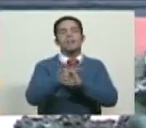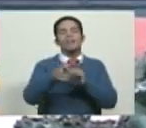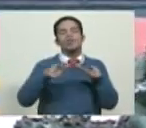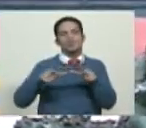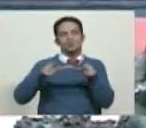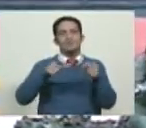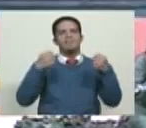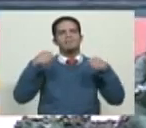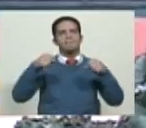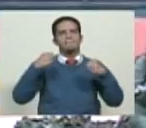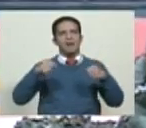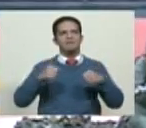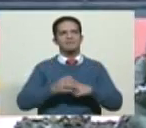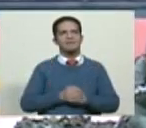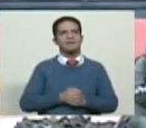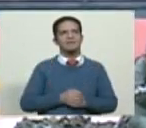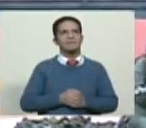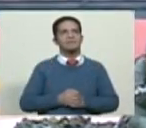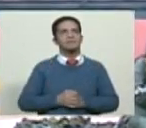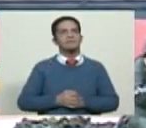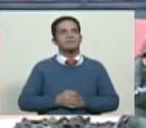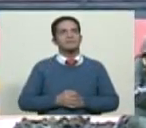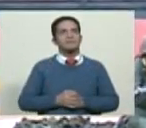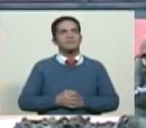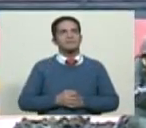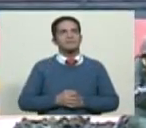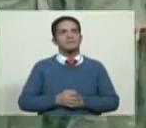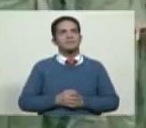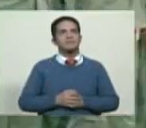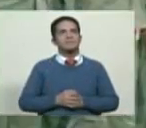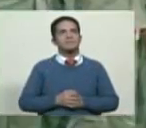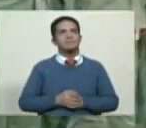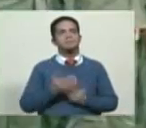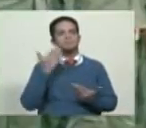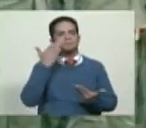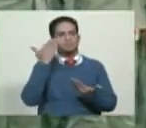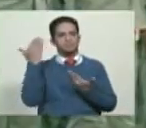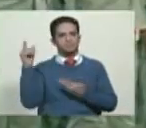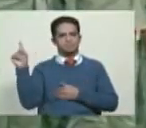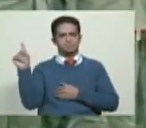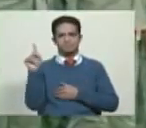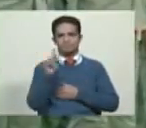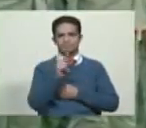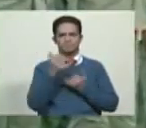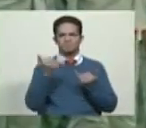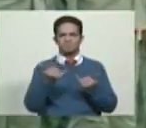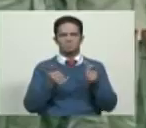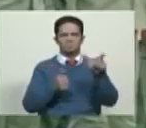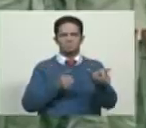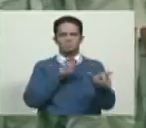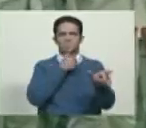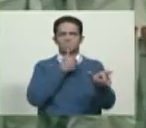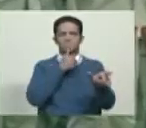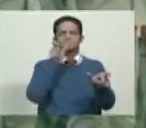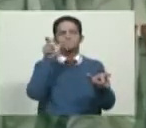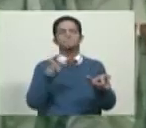Mecanizada, general en jefe Libertador Simón Bolívar, el ciudadano Nicolás Maduro